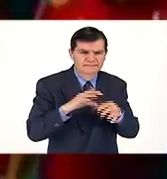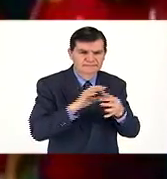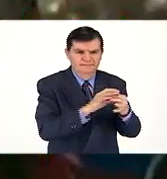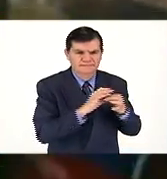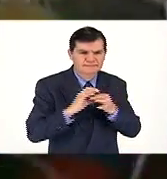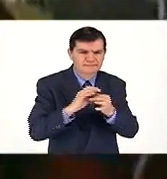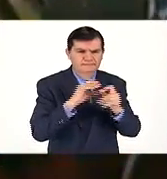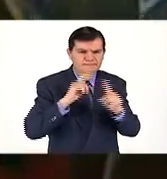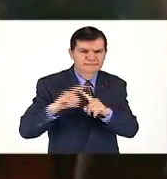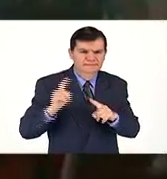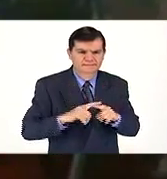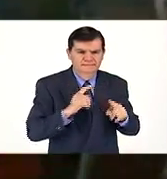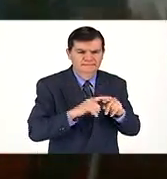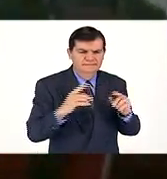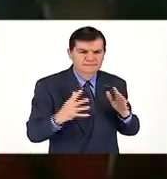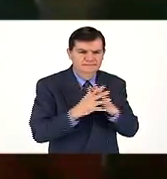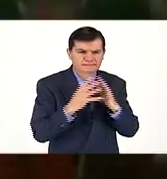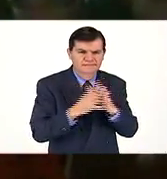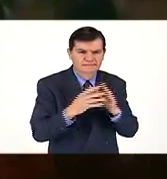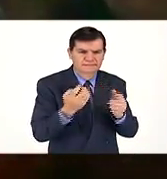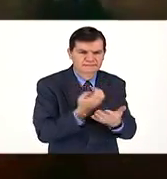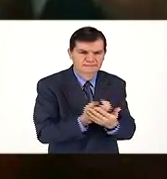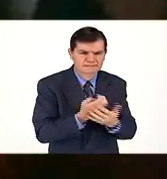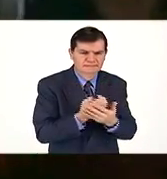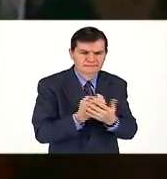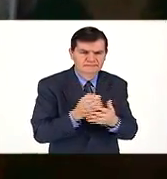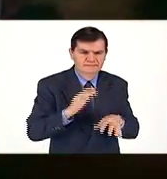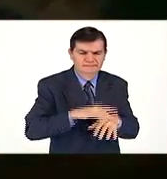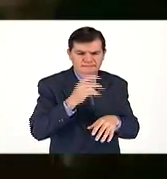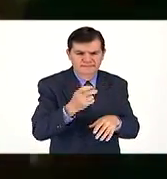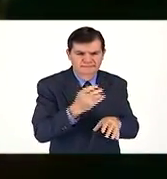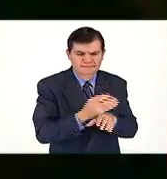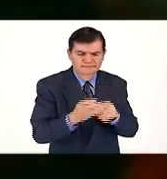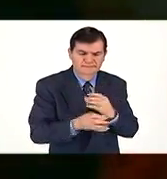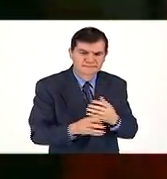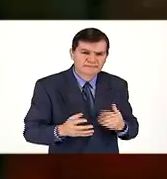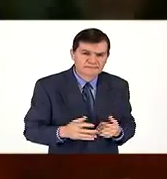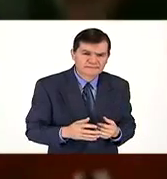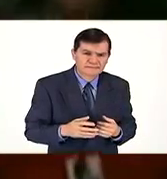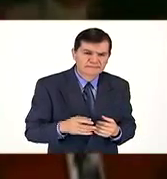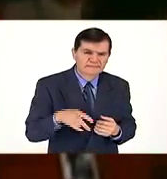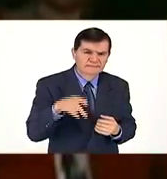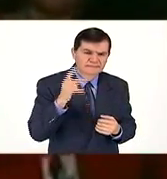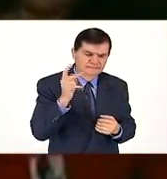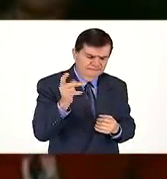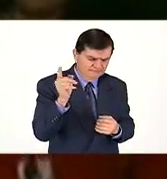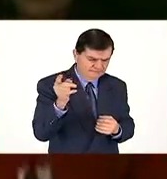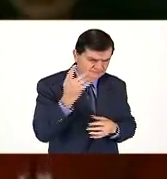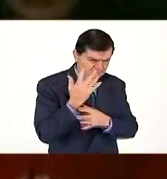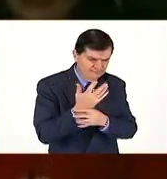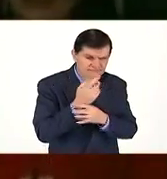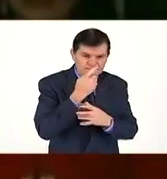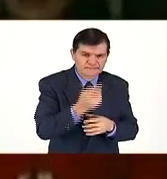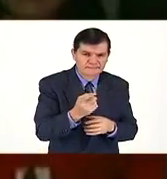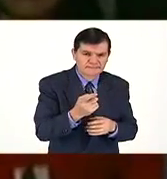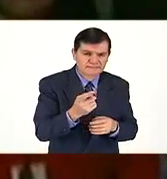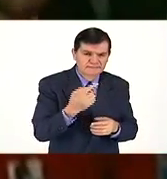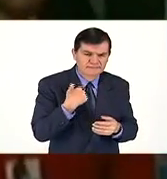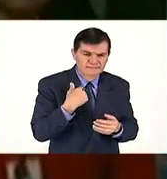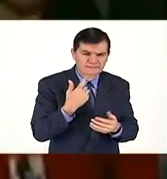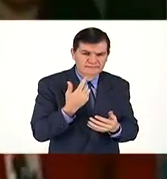necesidad de millones de que cese la guerra económica contra nuestra economía y contra nuestro pueblo. Él dice que la guerra